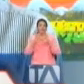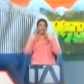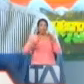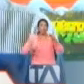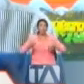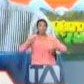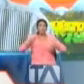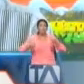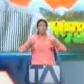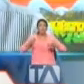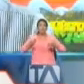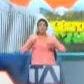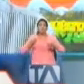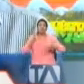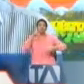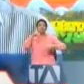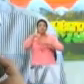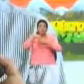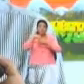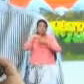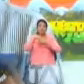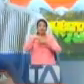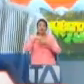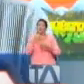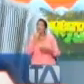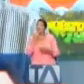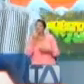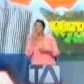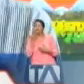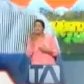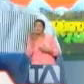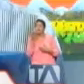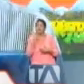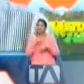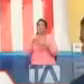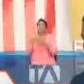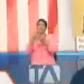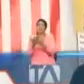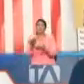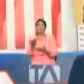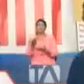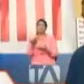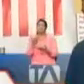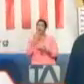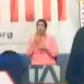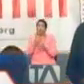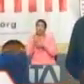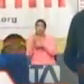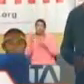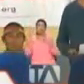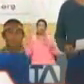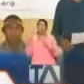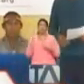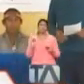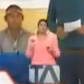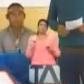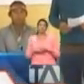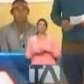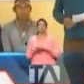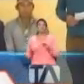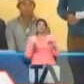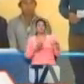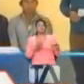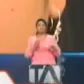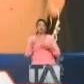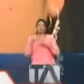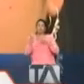justicia ordinaria. No es una cuestión de amnistía. Presos políticos en el Ecuador no existen. Esta campaña y la eliminación del decreto 16